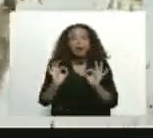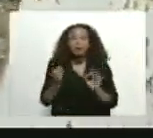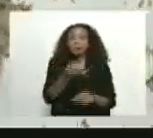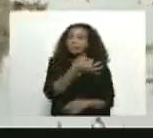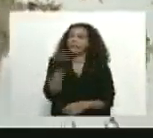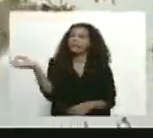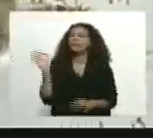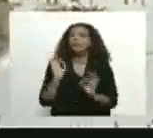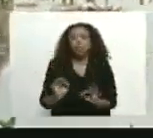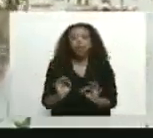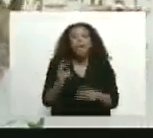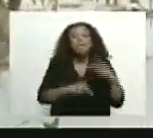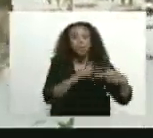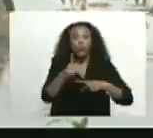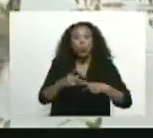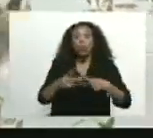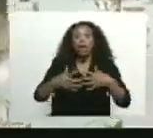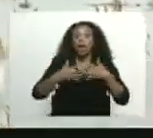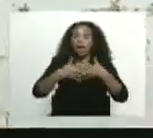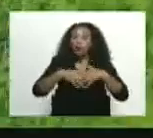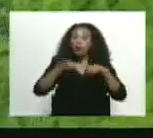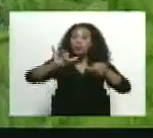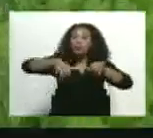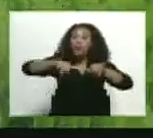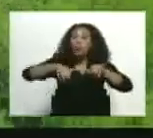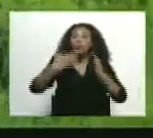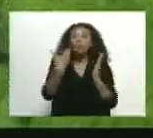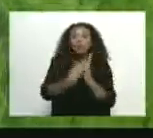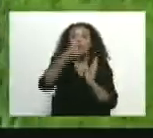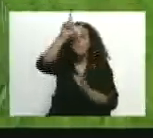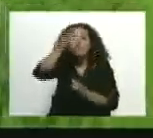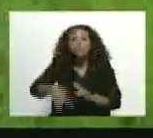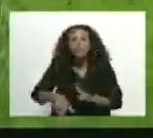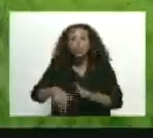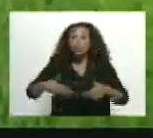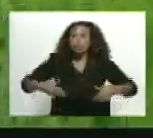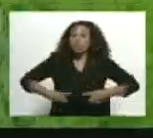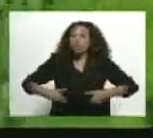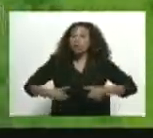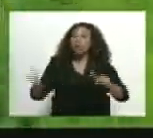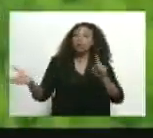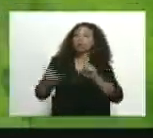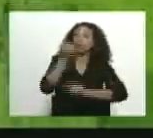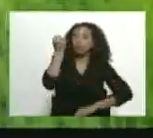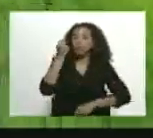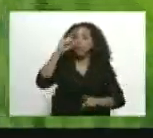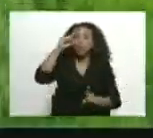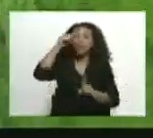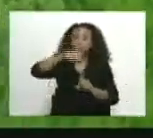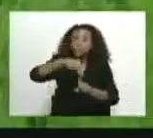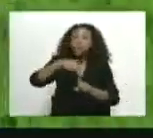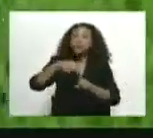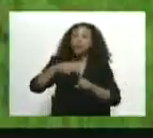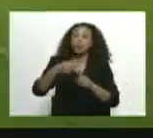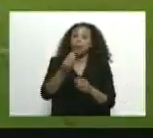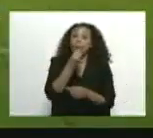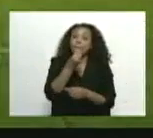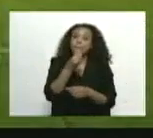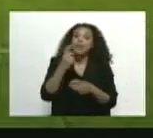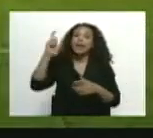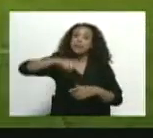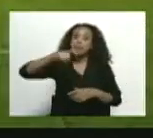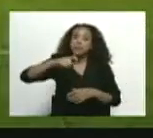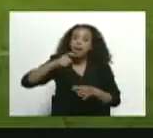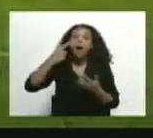que además de productor es agroindustrial y él es testigo de todos estos esfuerzos que se vienen haciendo en función de este rubro que usted